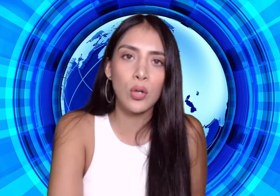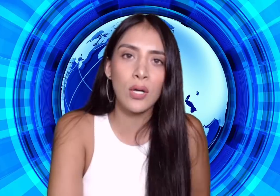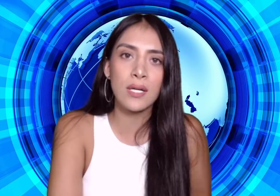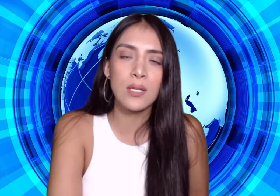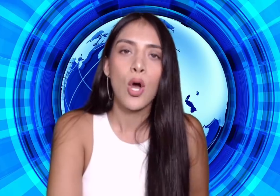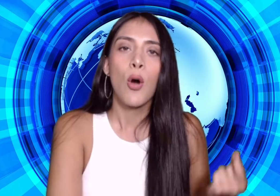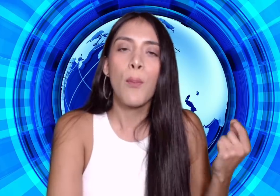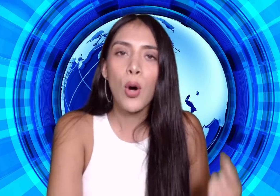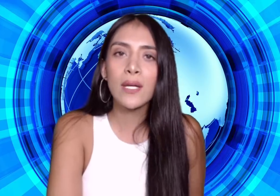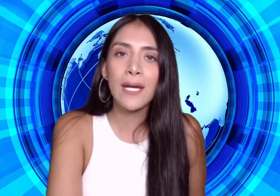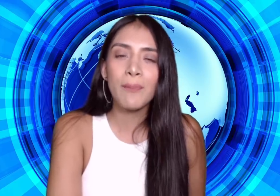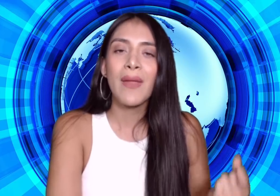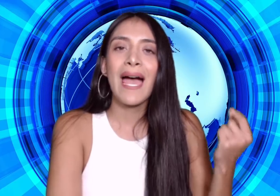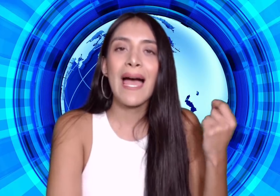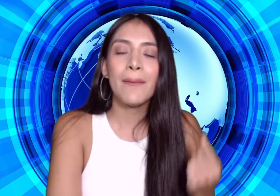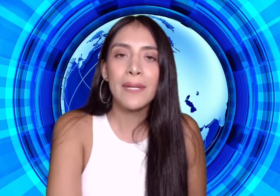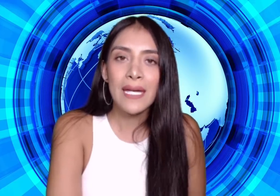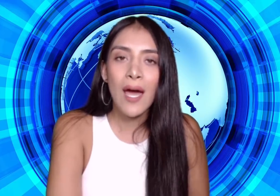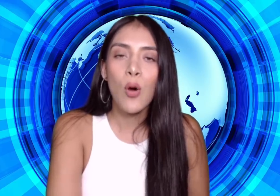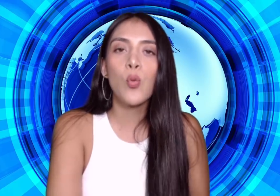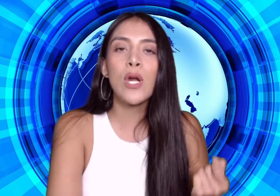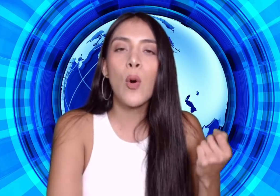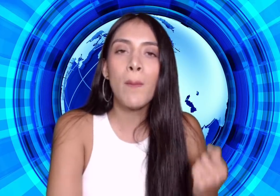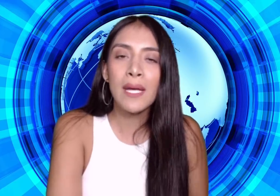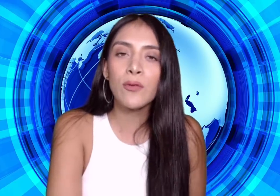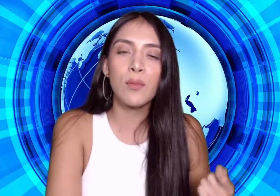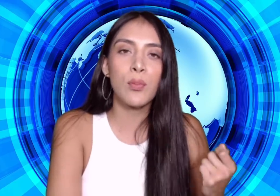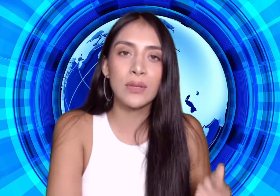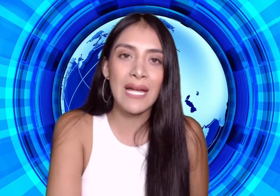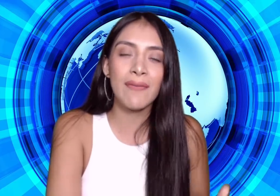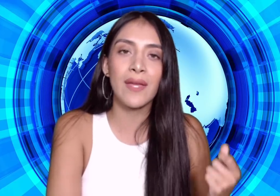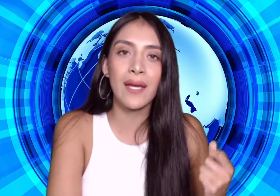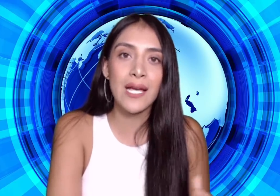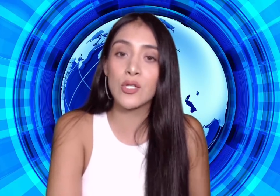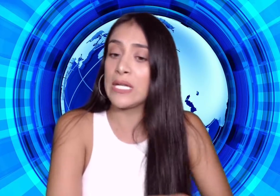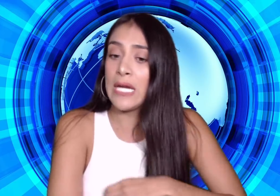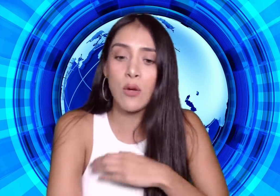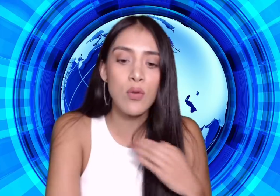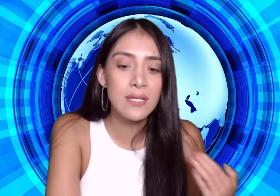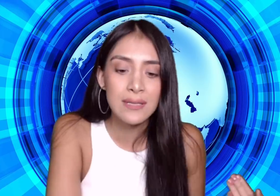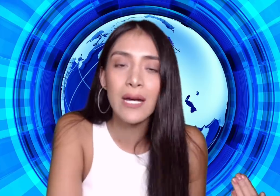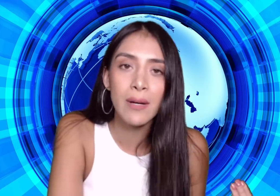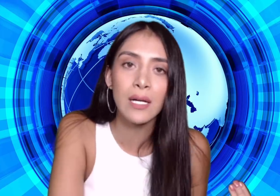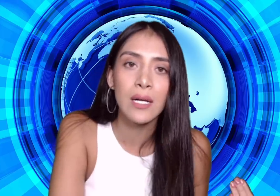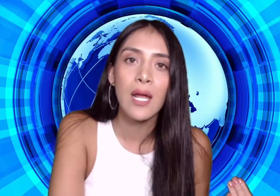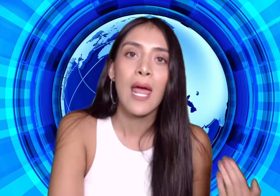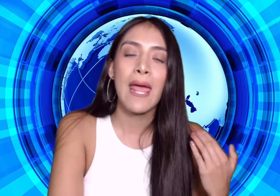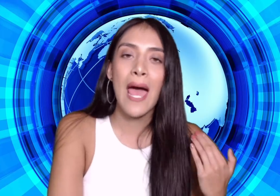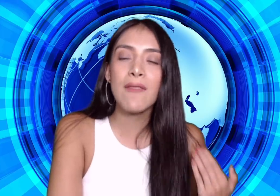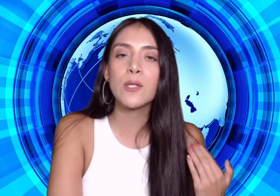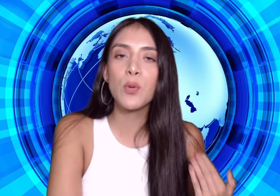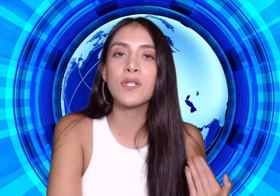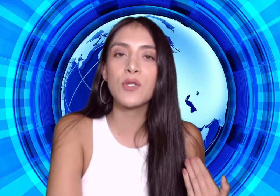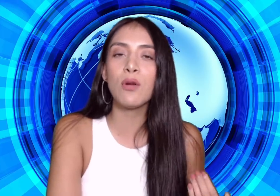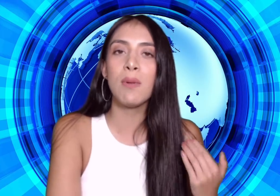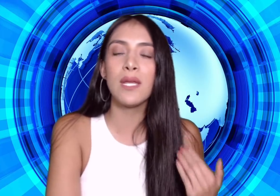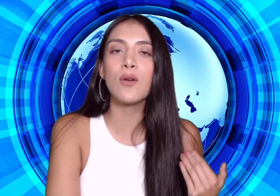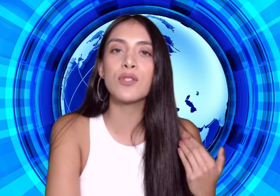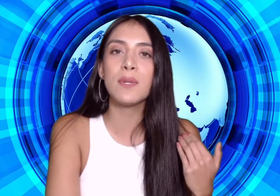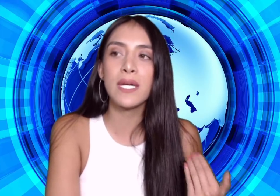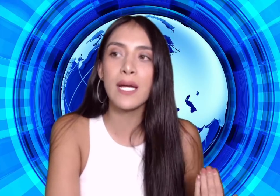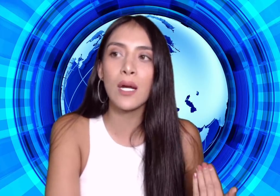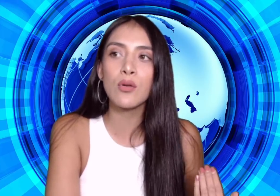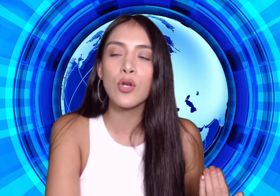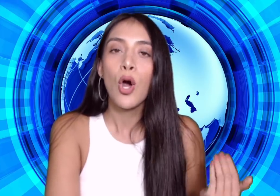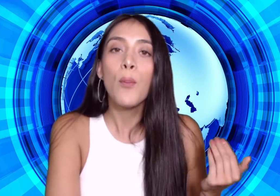los doctores porque había un aumento importante de casos y no estaban a disposición